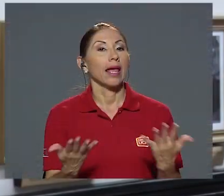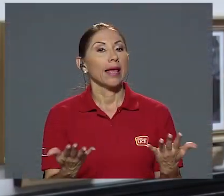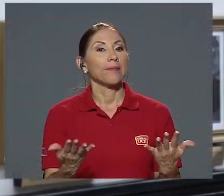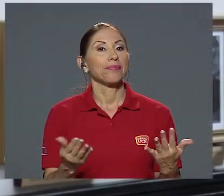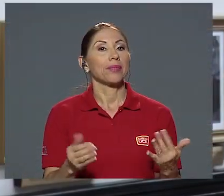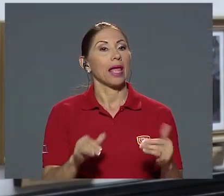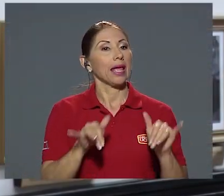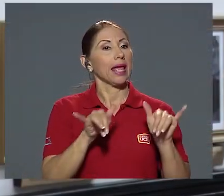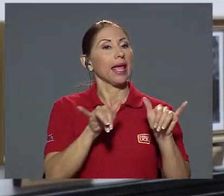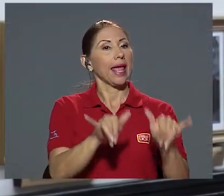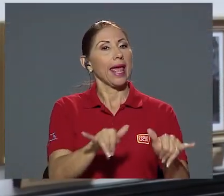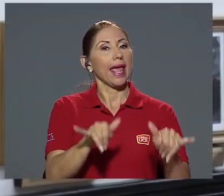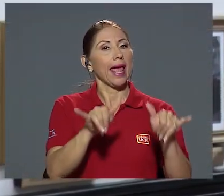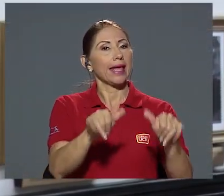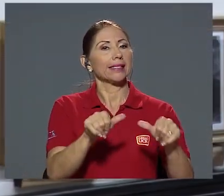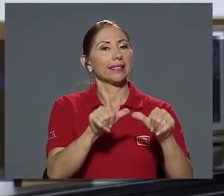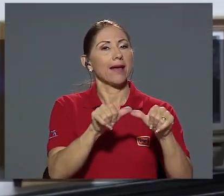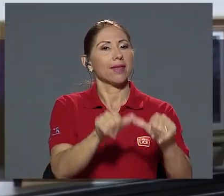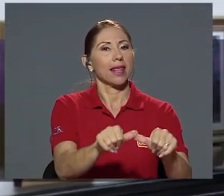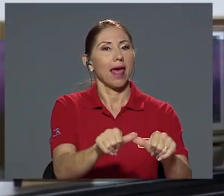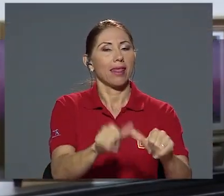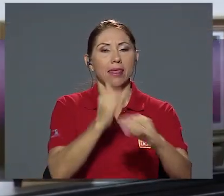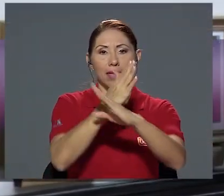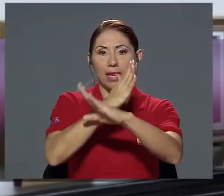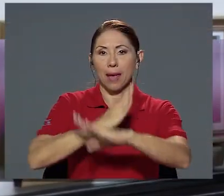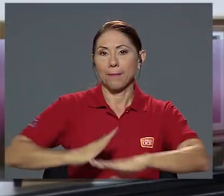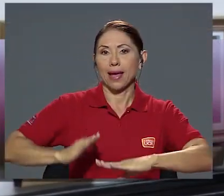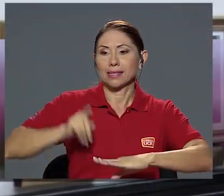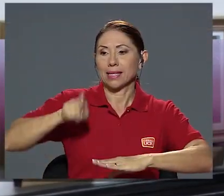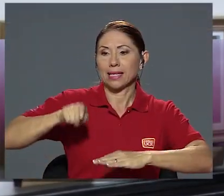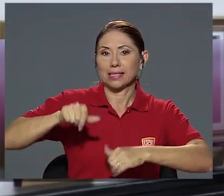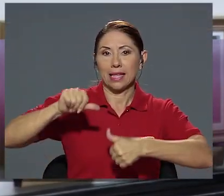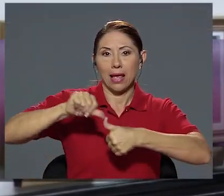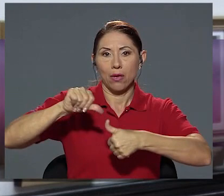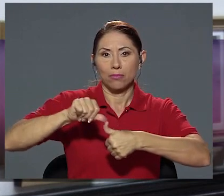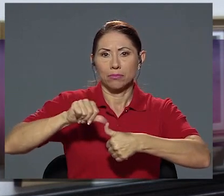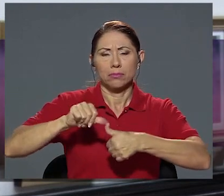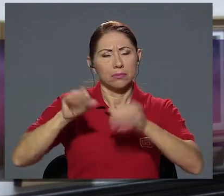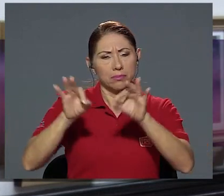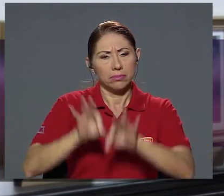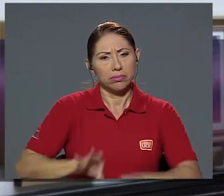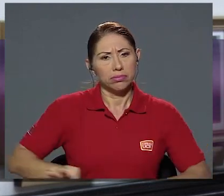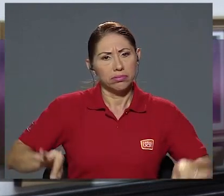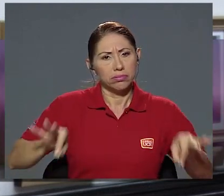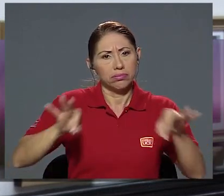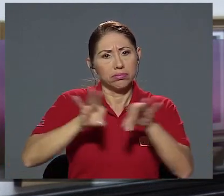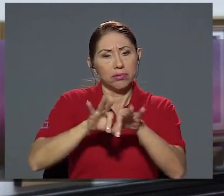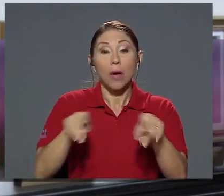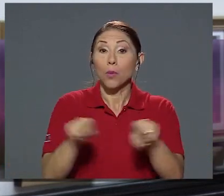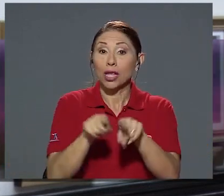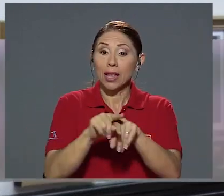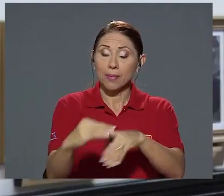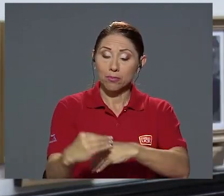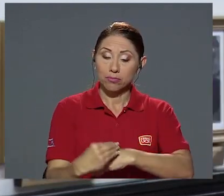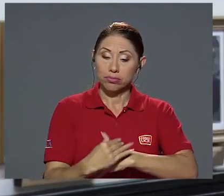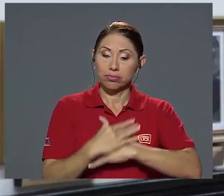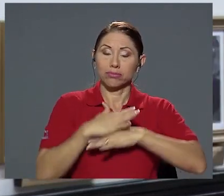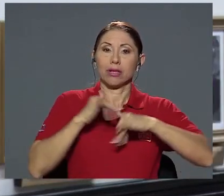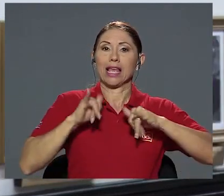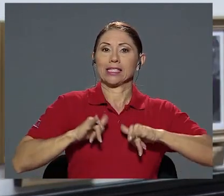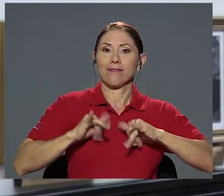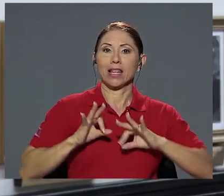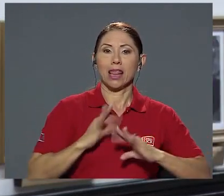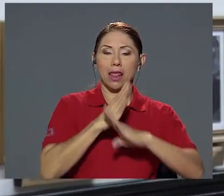La estabilidad y la paz que la región debe de tener es primordial porque también nos genera estabilidad a nosotros y nos genera paz a